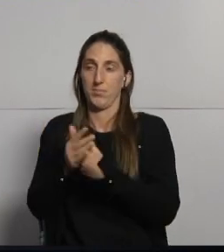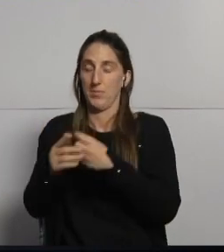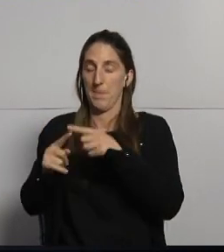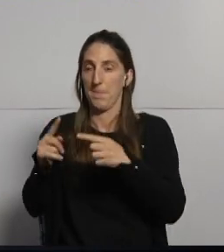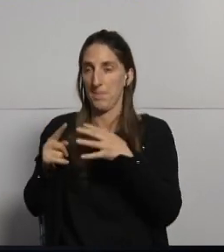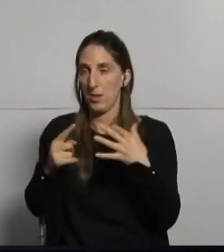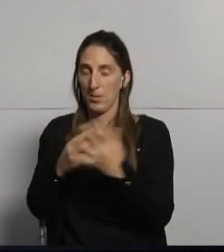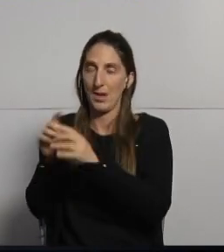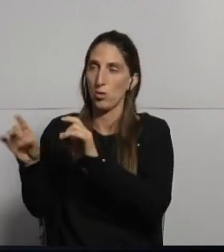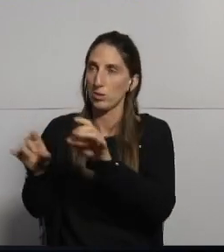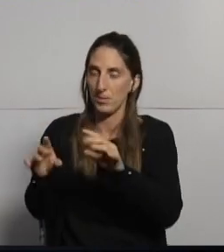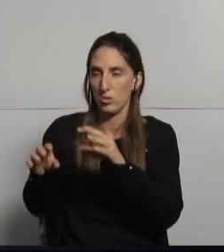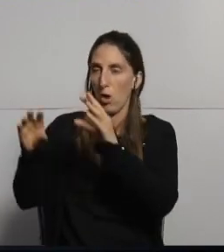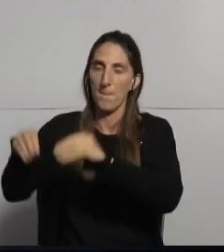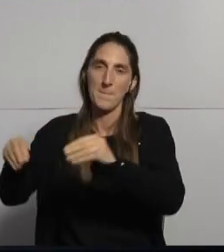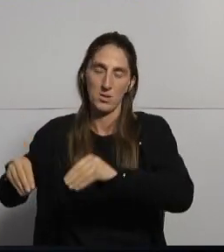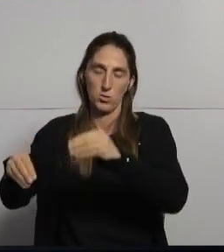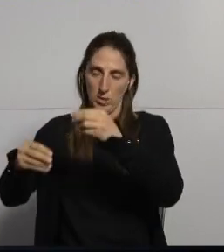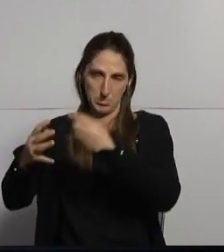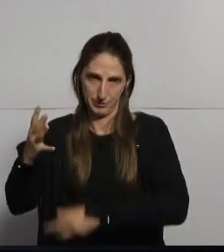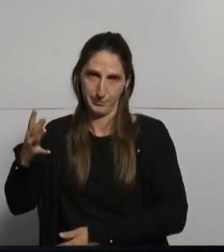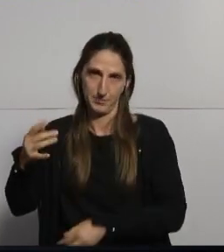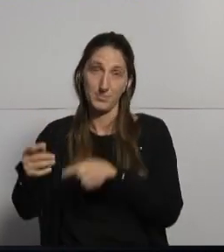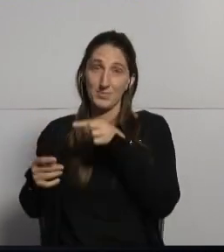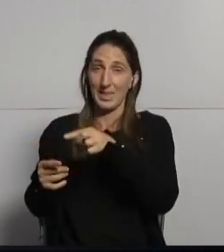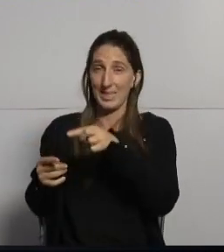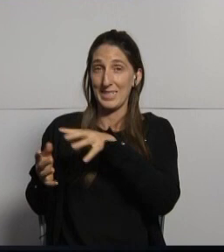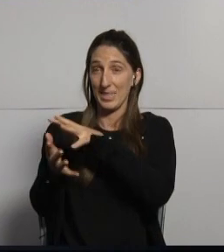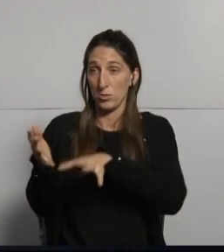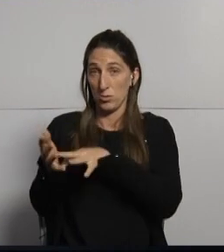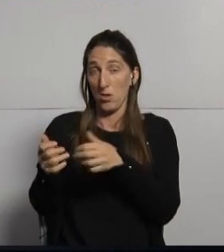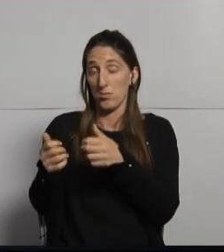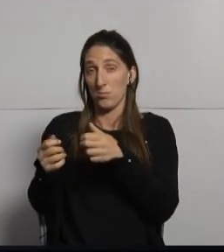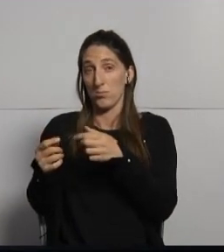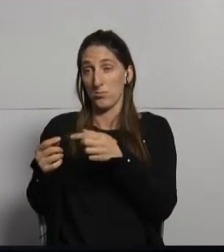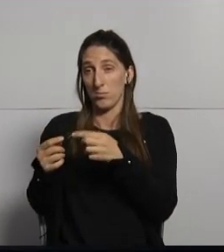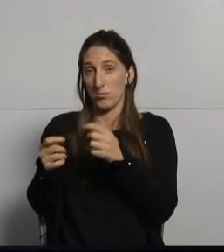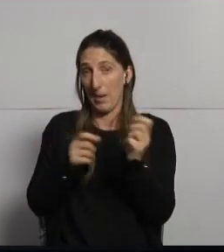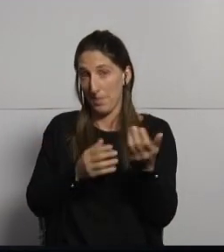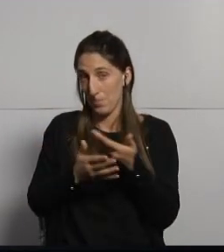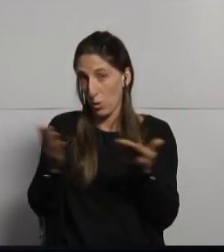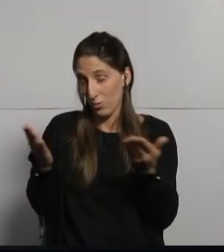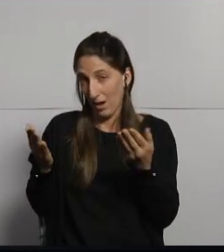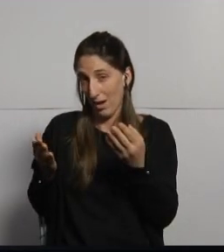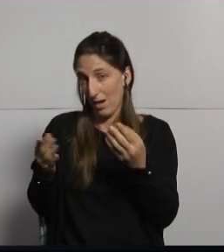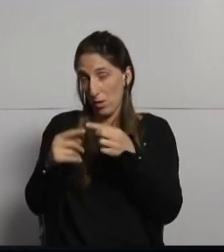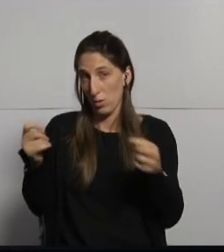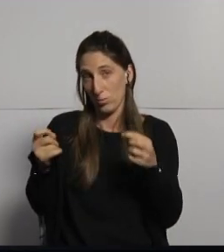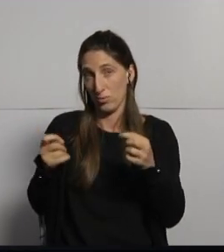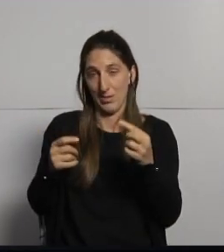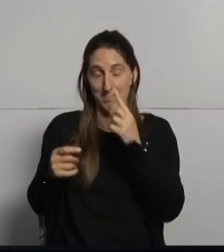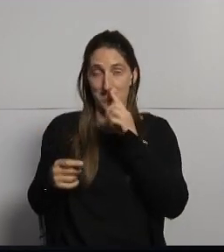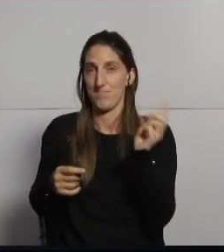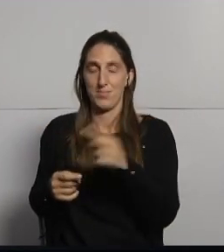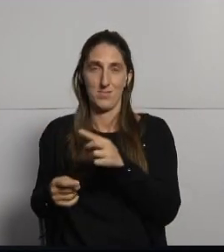ambiente, ¿no? O sea, contaminación, residuos y demás. Y en este caso, bien concreto, para mostrar algo útil y de aplicación